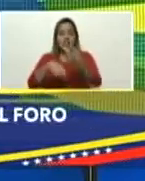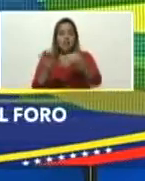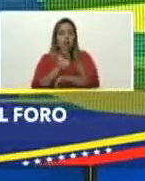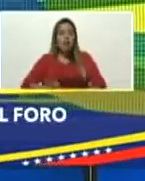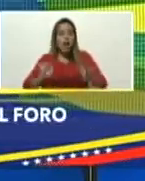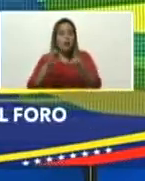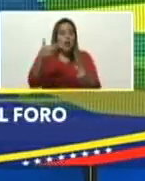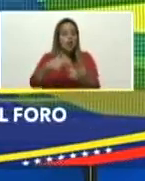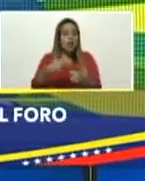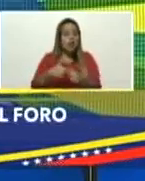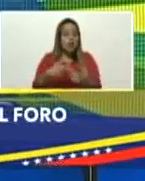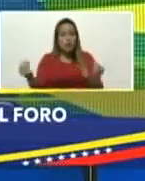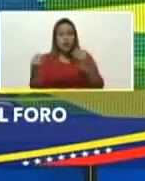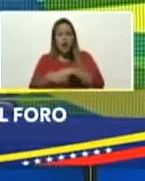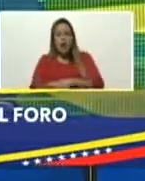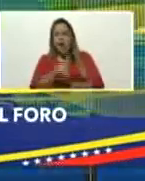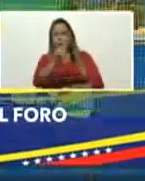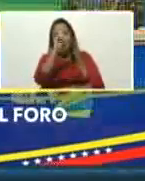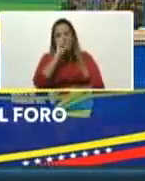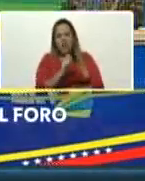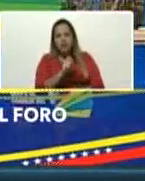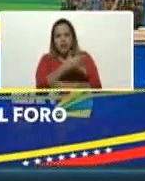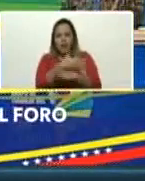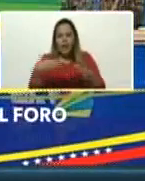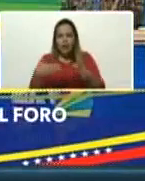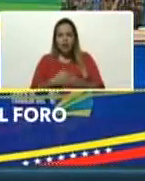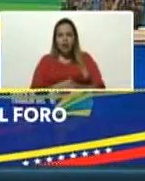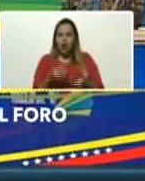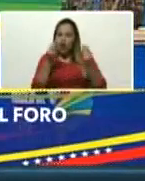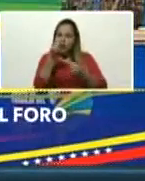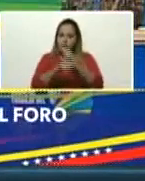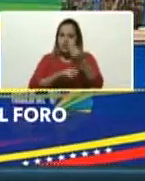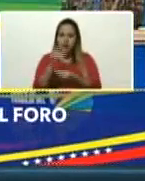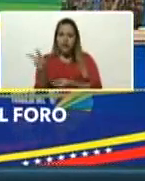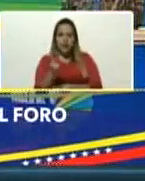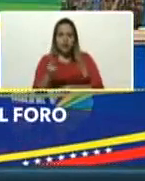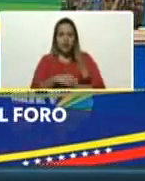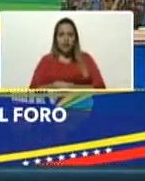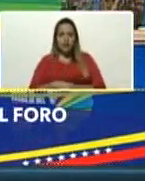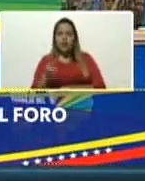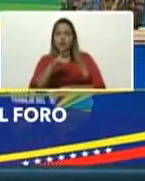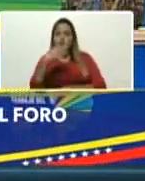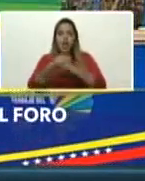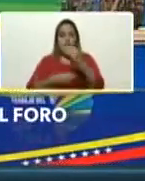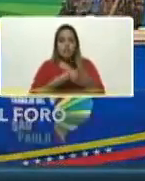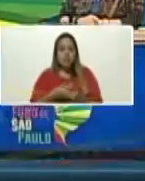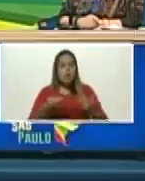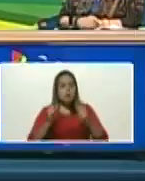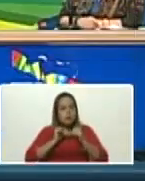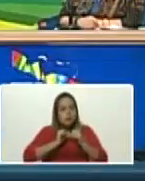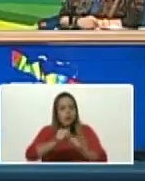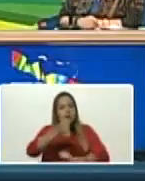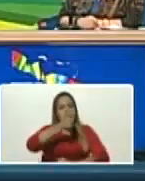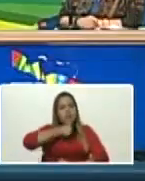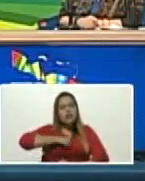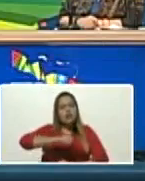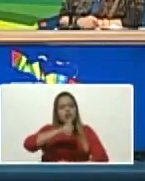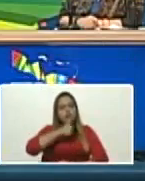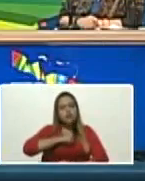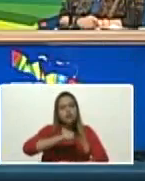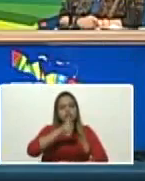petróleo durante más de año y medio. ¿Cómo hizo Venezuela? Venezuela lo que hizo fue resistir, resistir